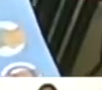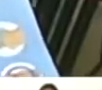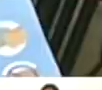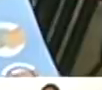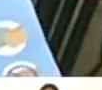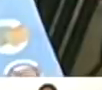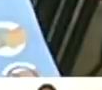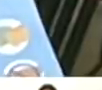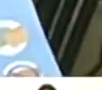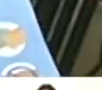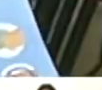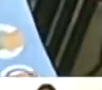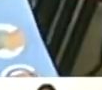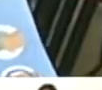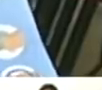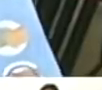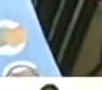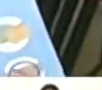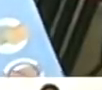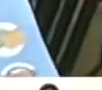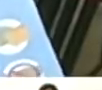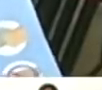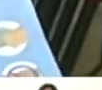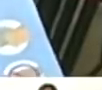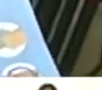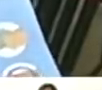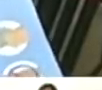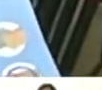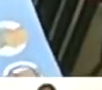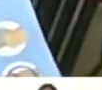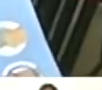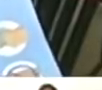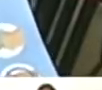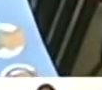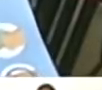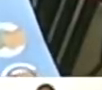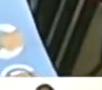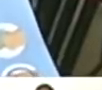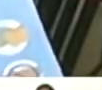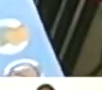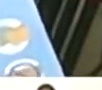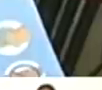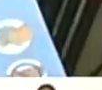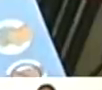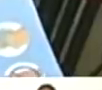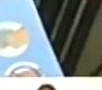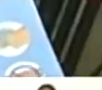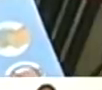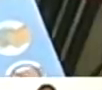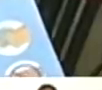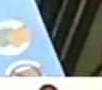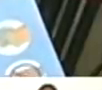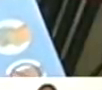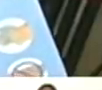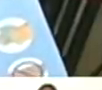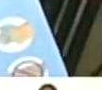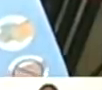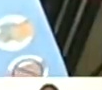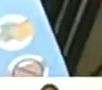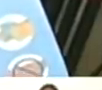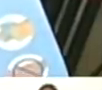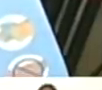objetos y la superficie que se tocan con frecuencia. Si has viajado a áreas donde circula el virus o has estado en contacto cercano con